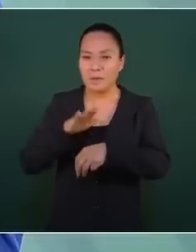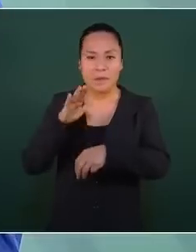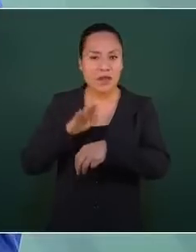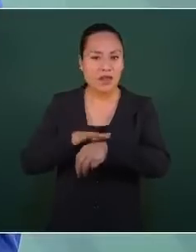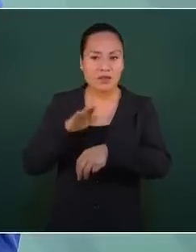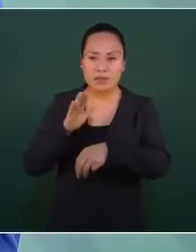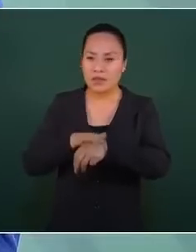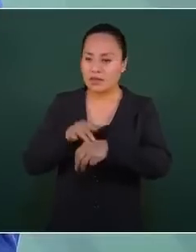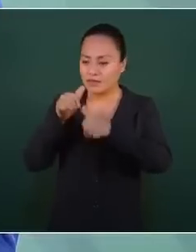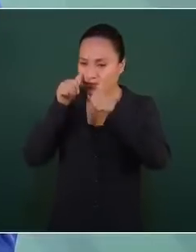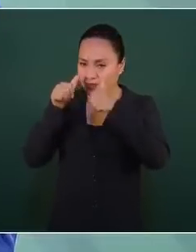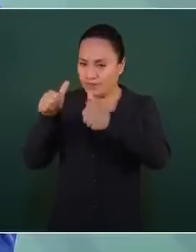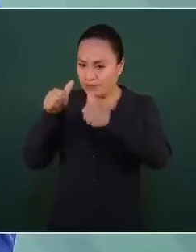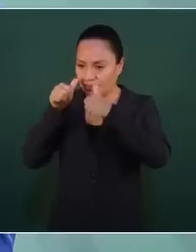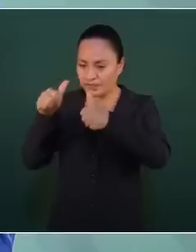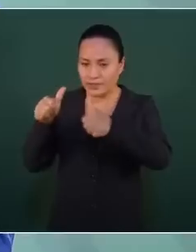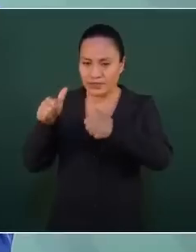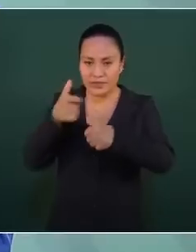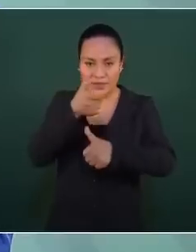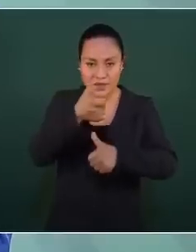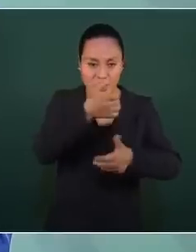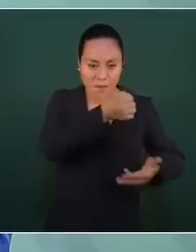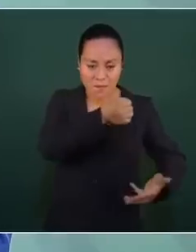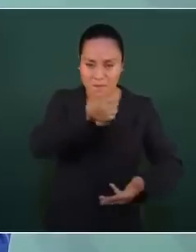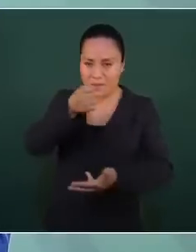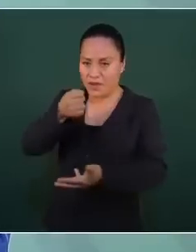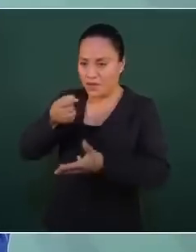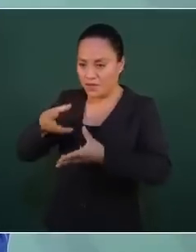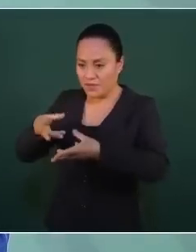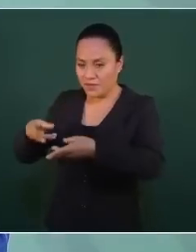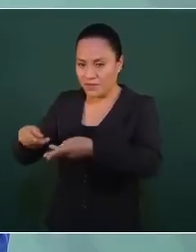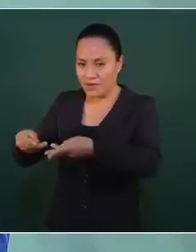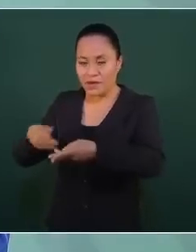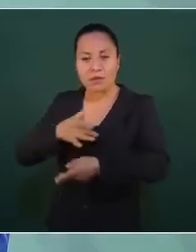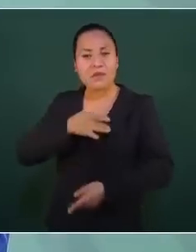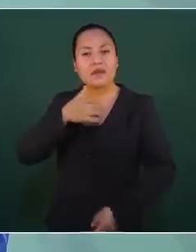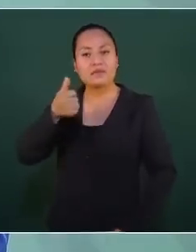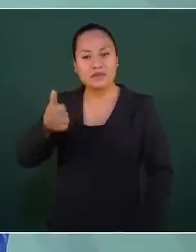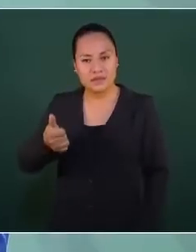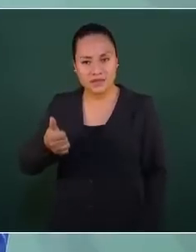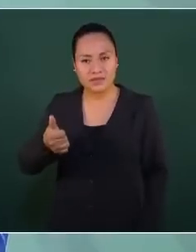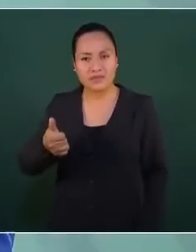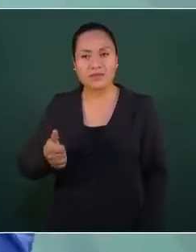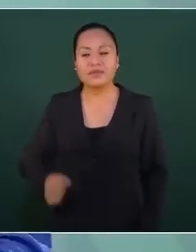recursos reciben para el bienestar.